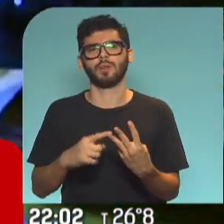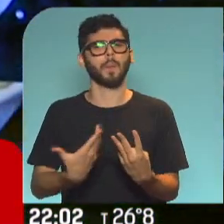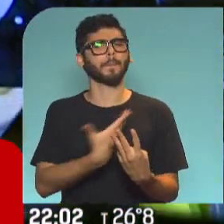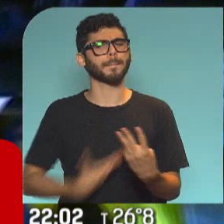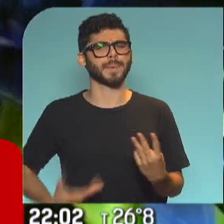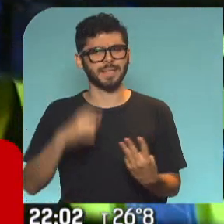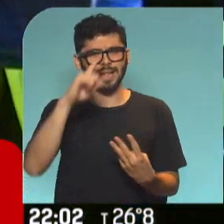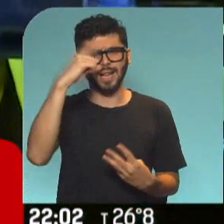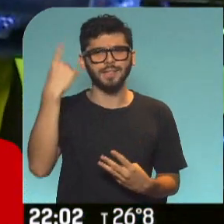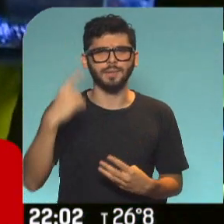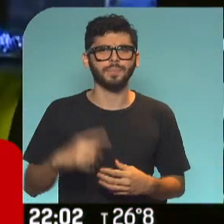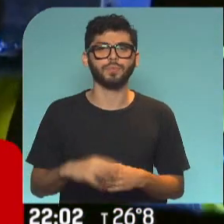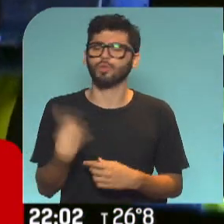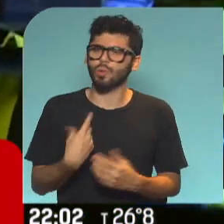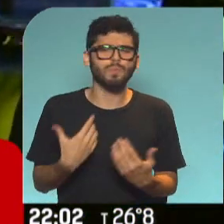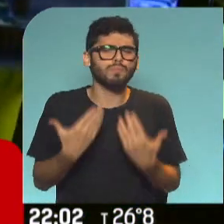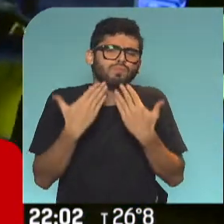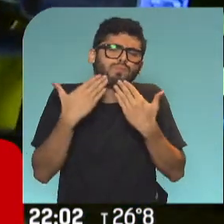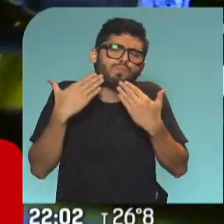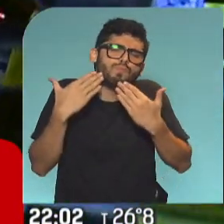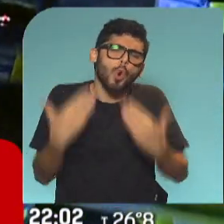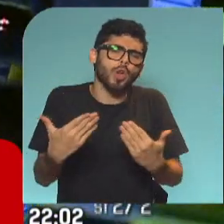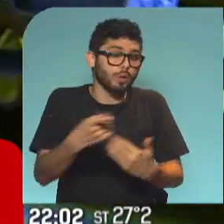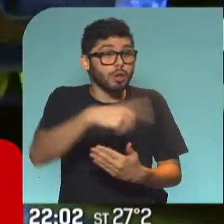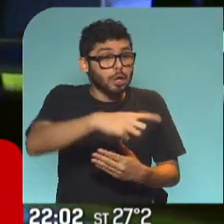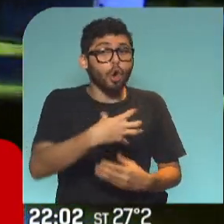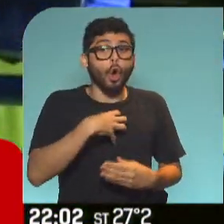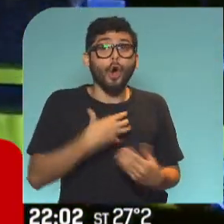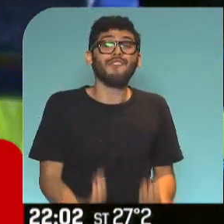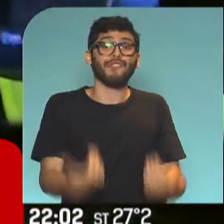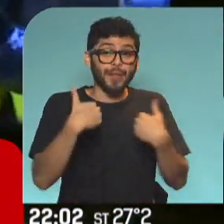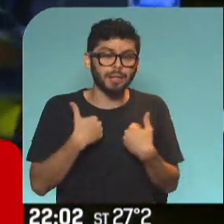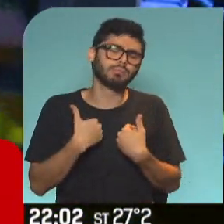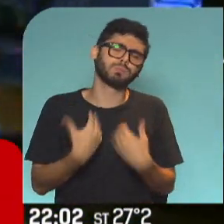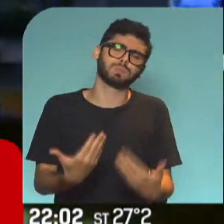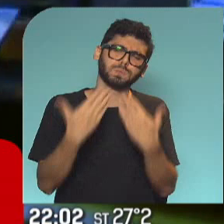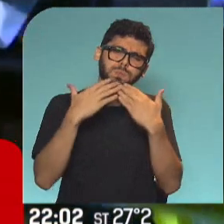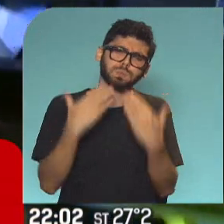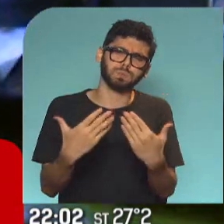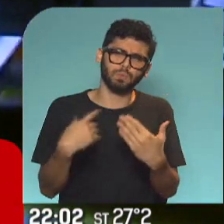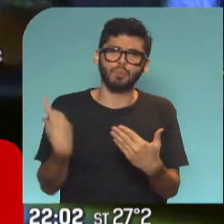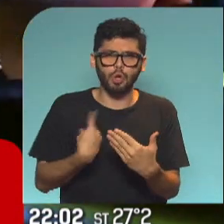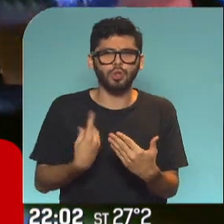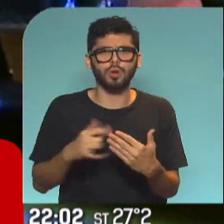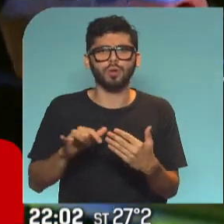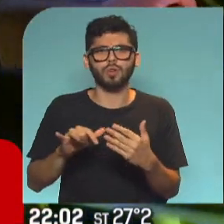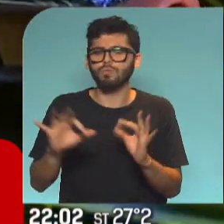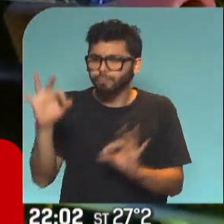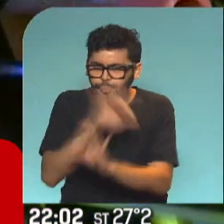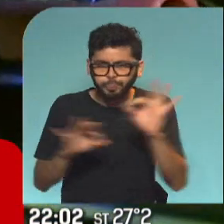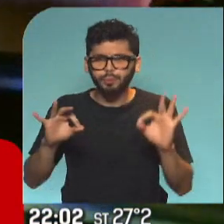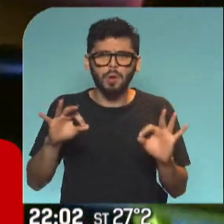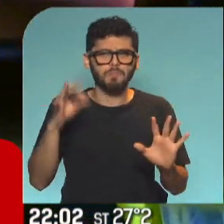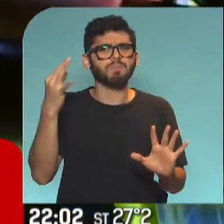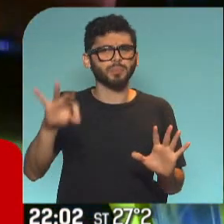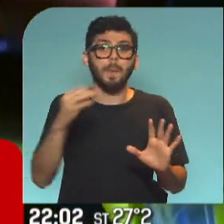de la Nación. Estamos nosotros muy agradecidos porque hayan depositado la confianza también en nosotros. Hemos mejorado la eficiencia de la operación, ahora